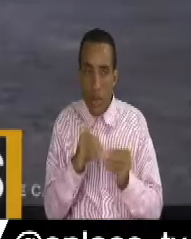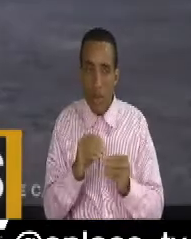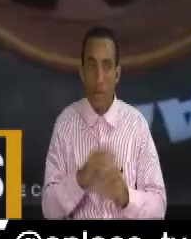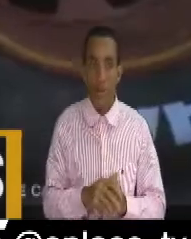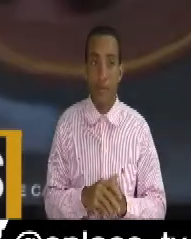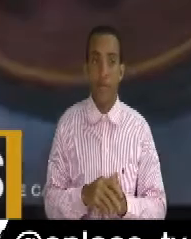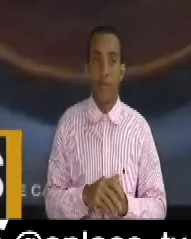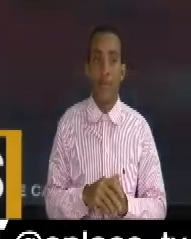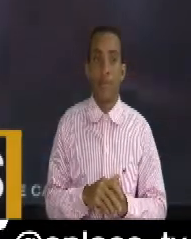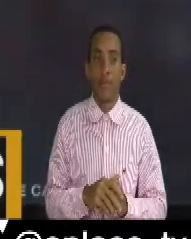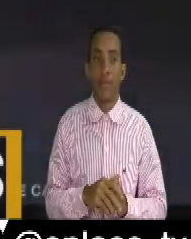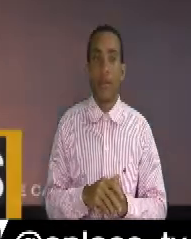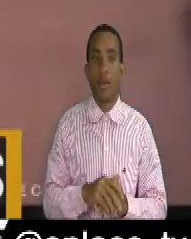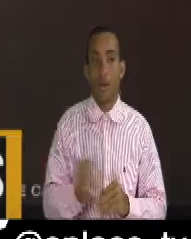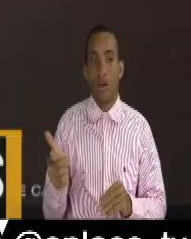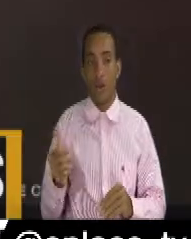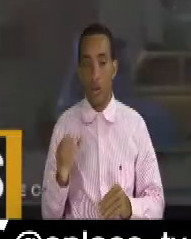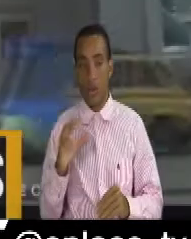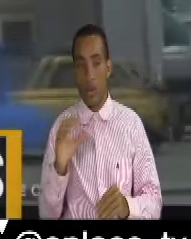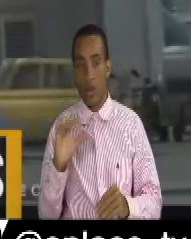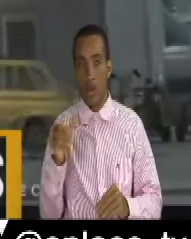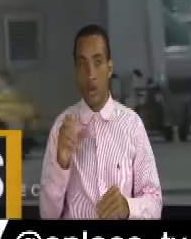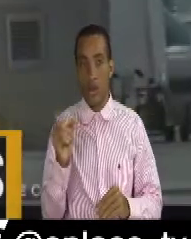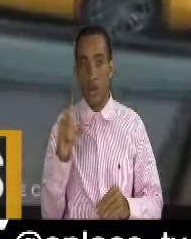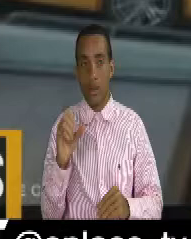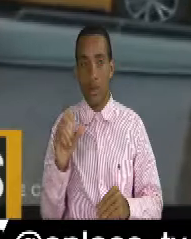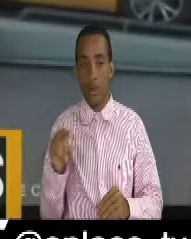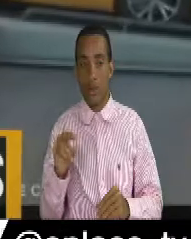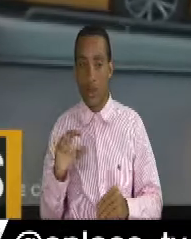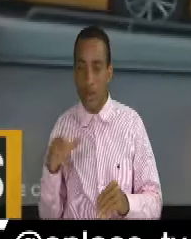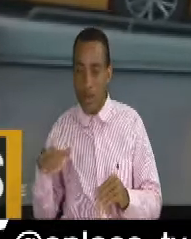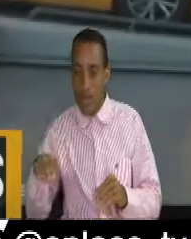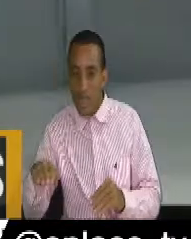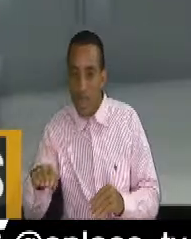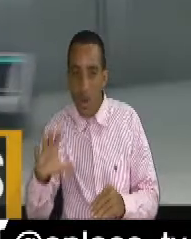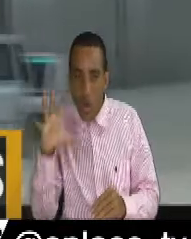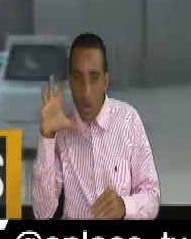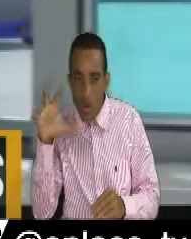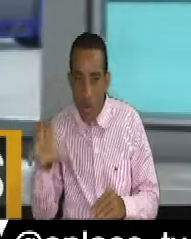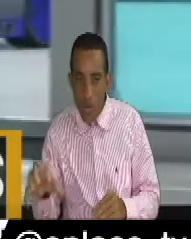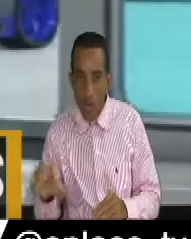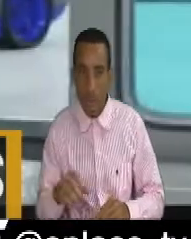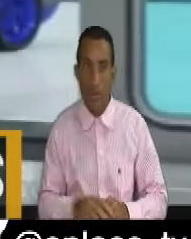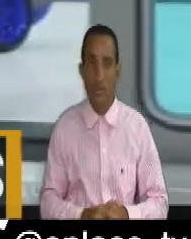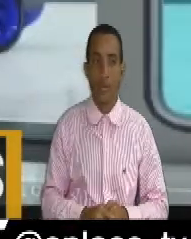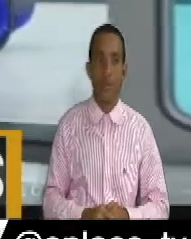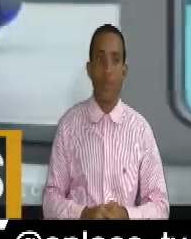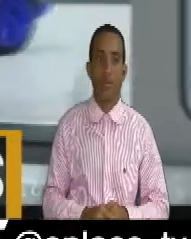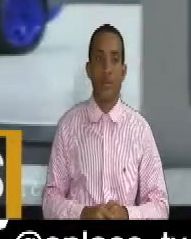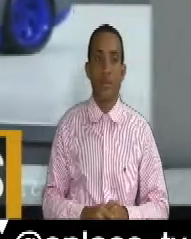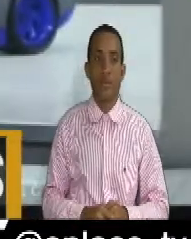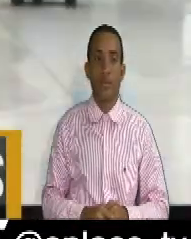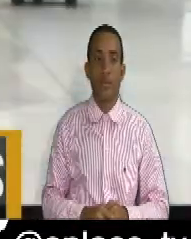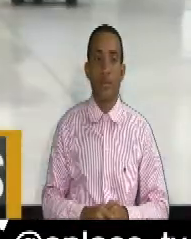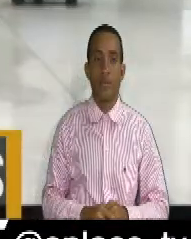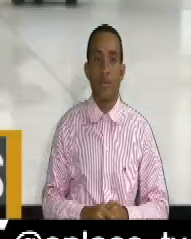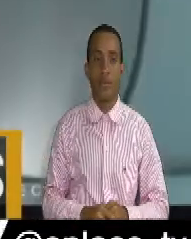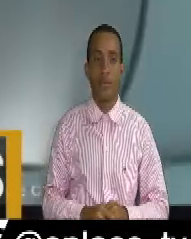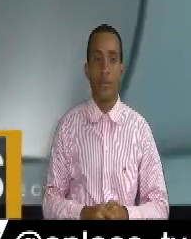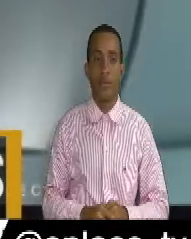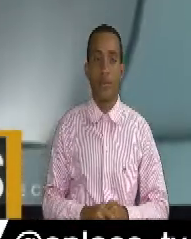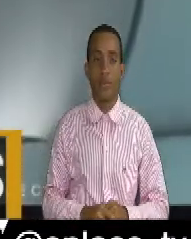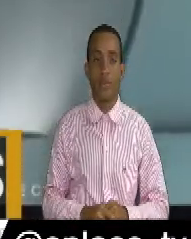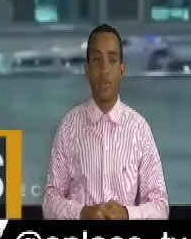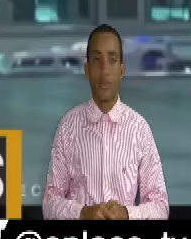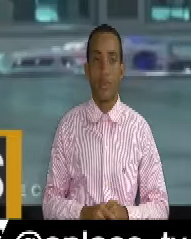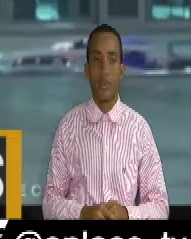del fabuloso difunto Hudson Hornet y un par de giros inesperados. Caminadoras, túneles de viento, realidad virtual. Aún trabajan en eso. Y